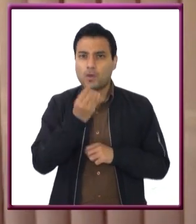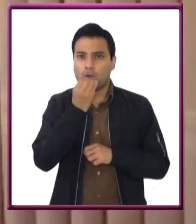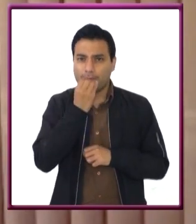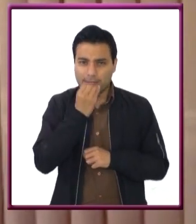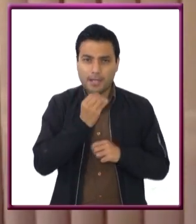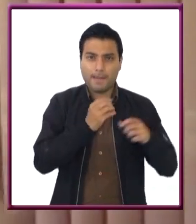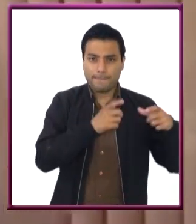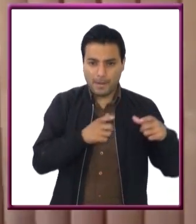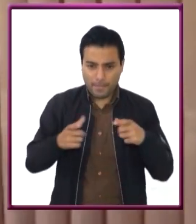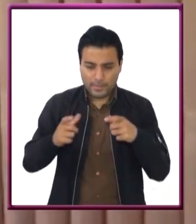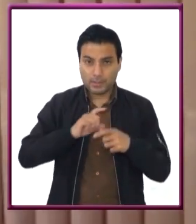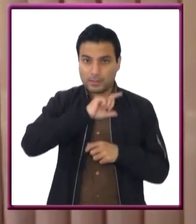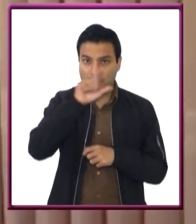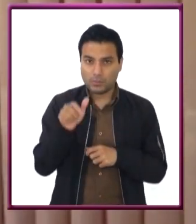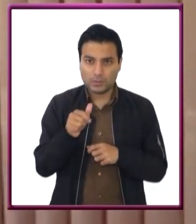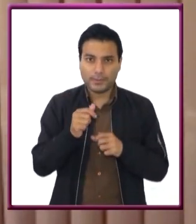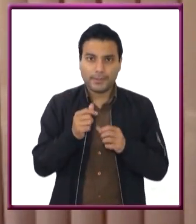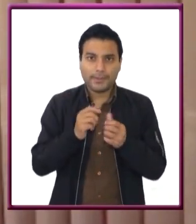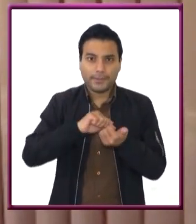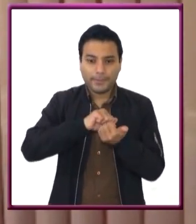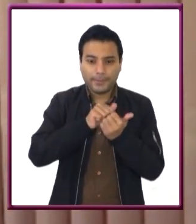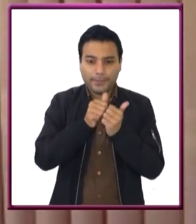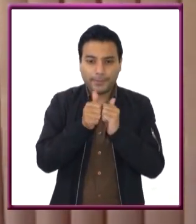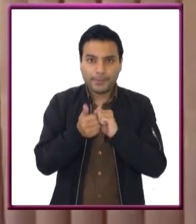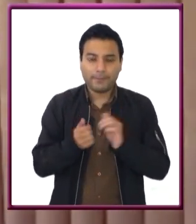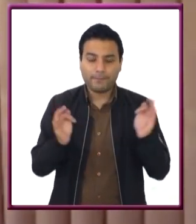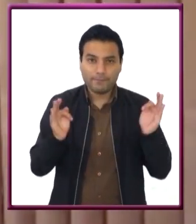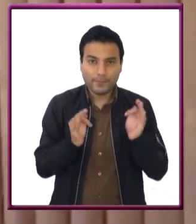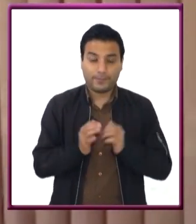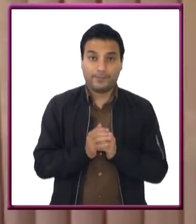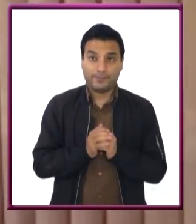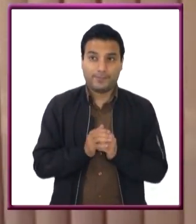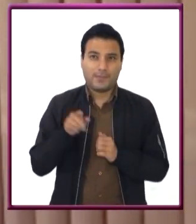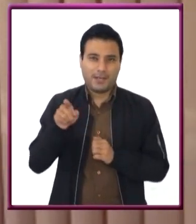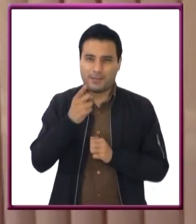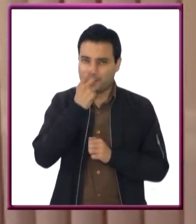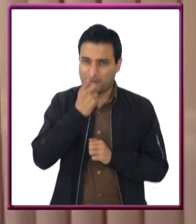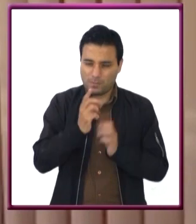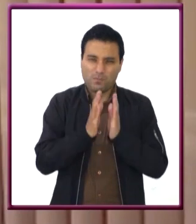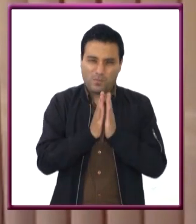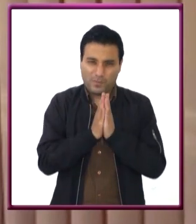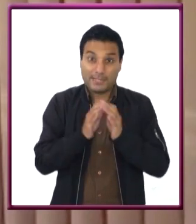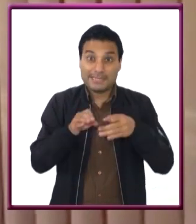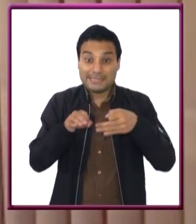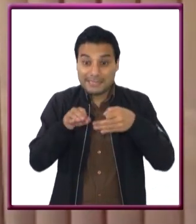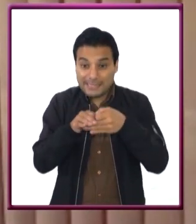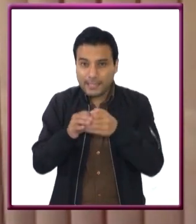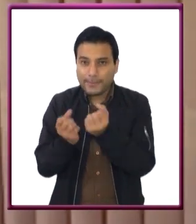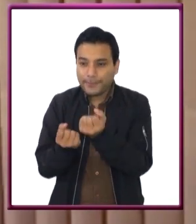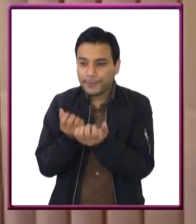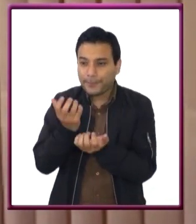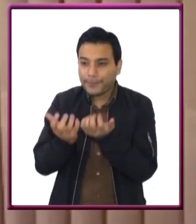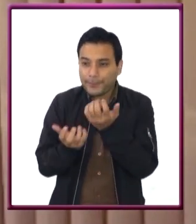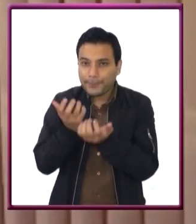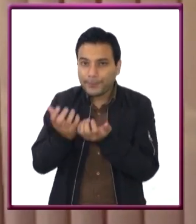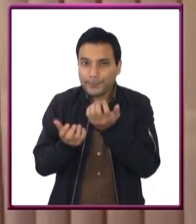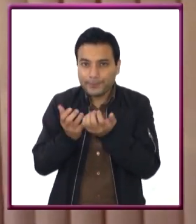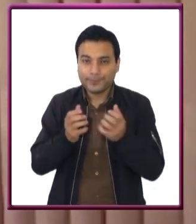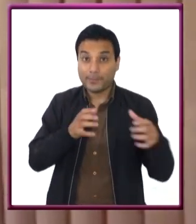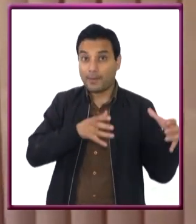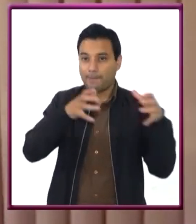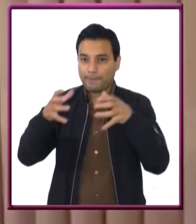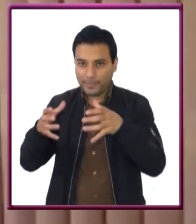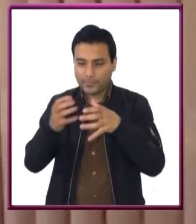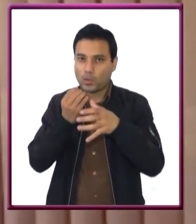eso, pues, fue una de sus aportaciones, tener al lado algo que mantuviera caliente la comida.